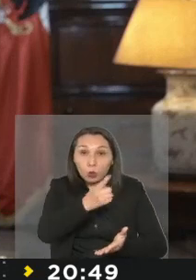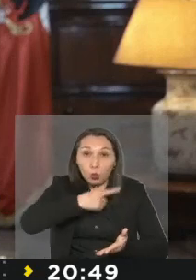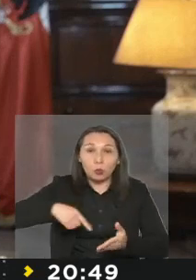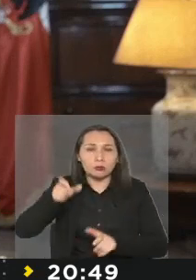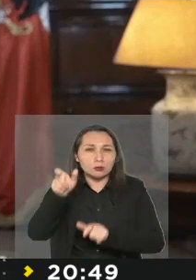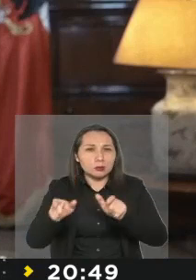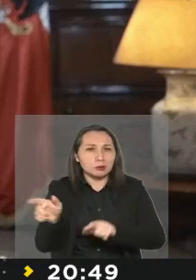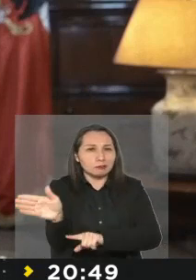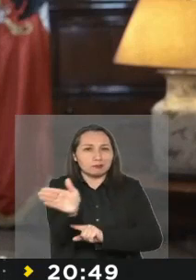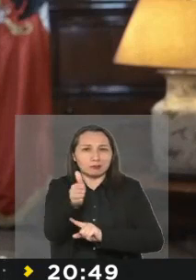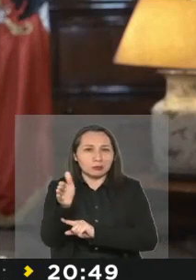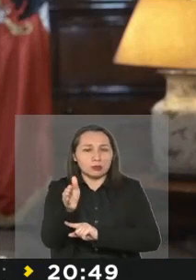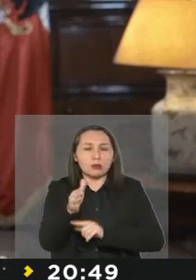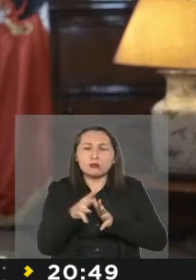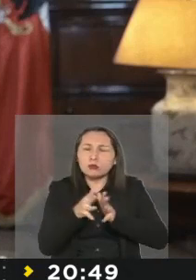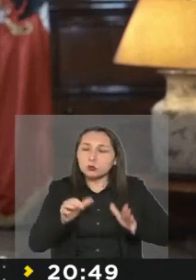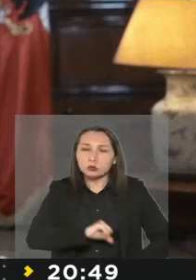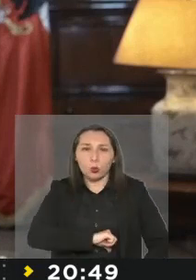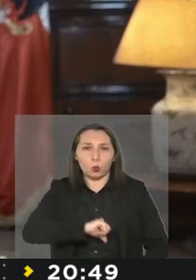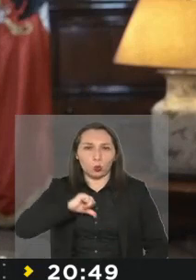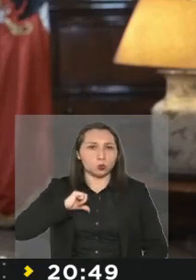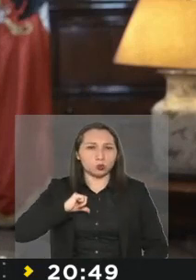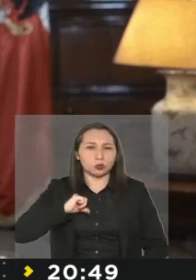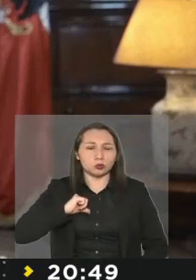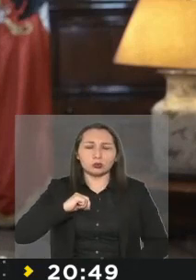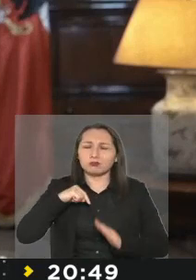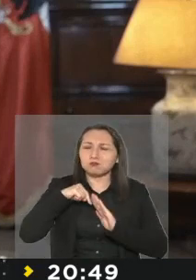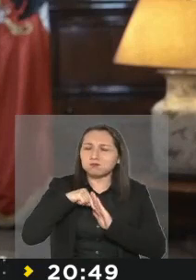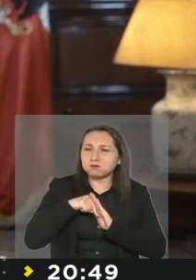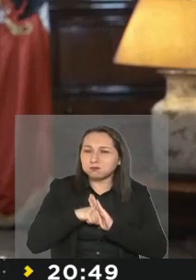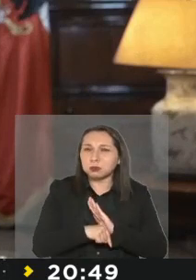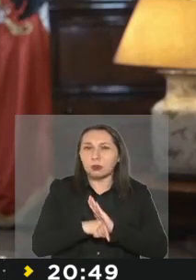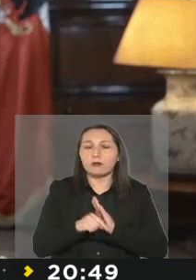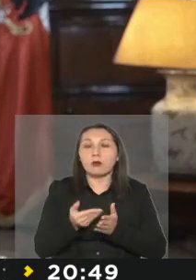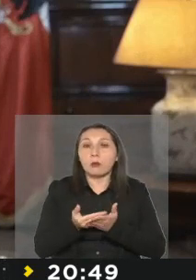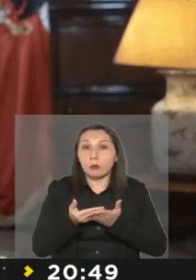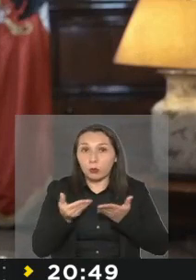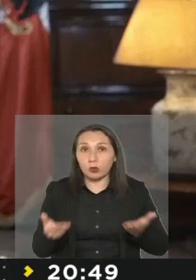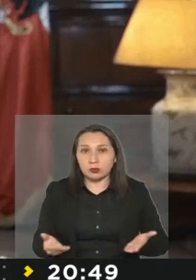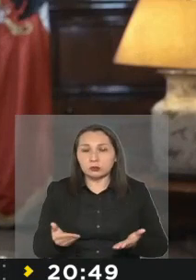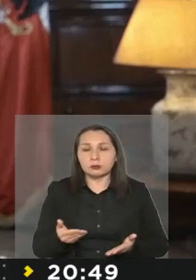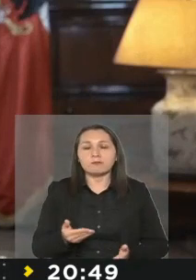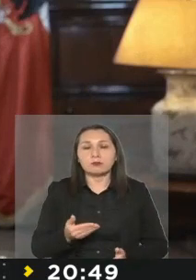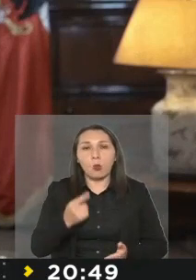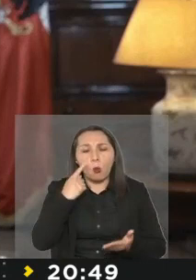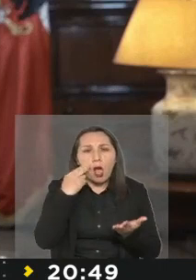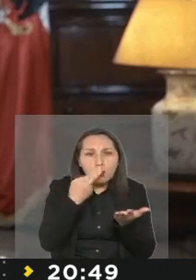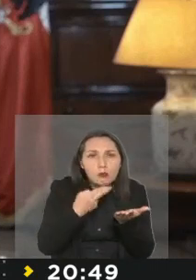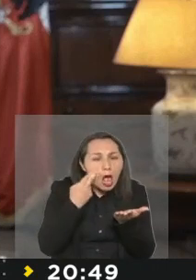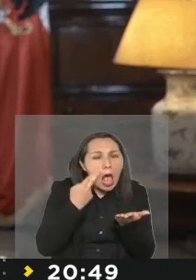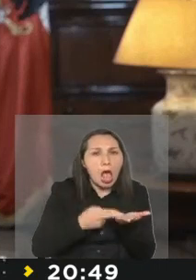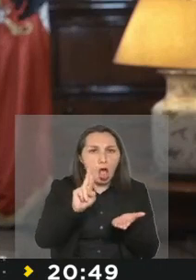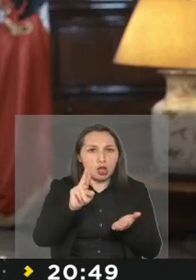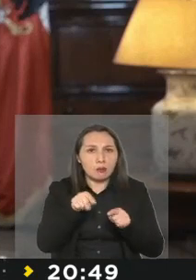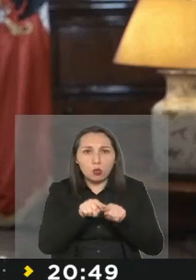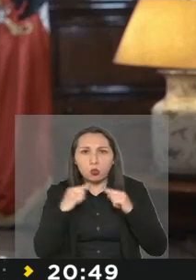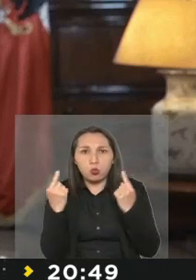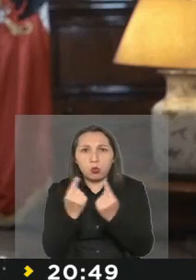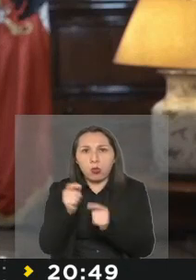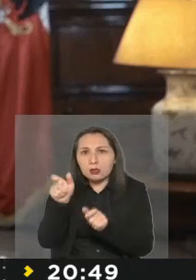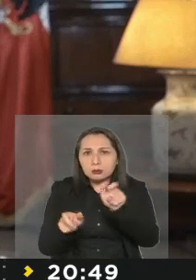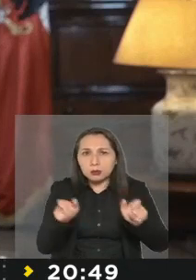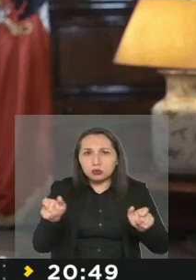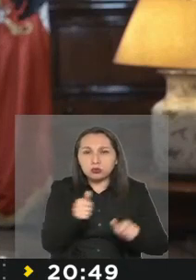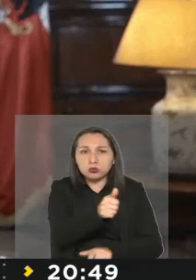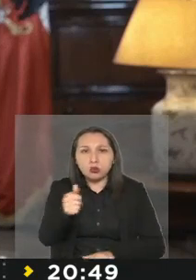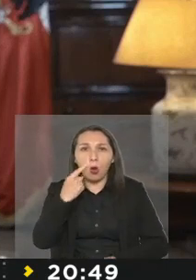estar profundamente orgullosos por eso también quiero hacer un reconocimiento a todos y todas